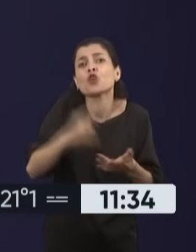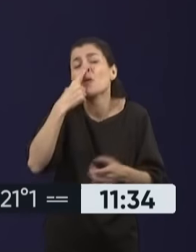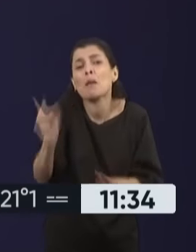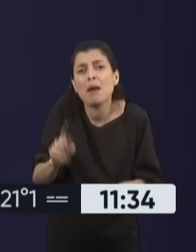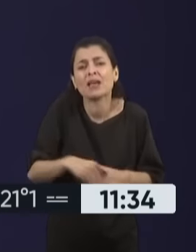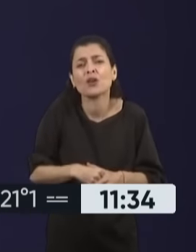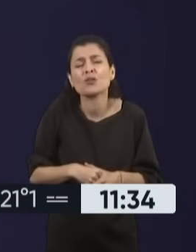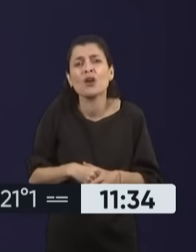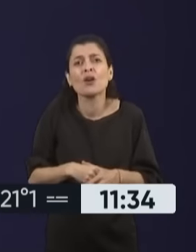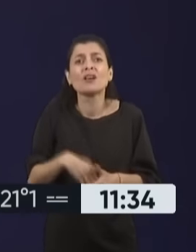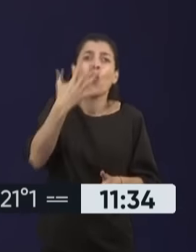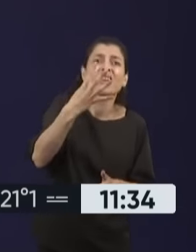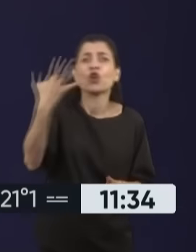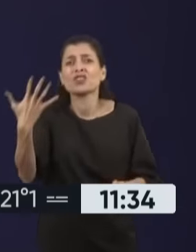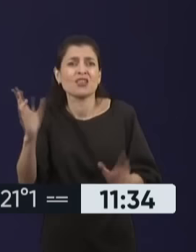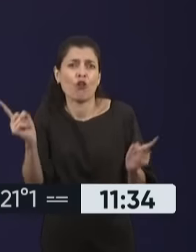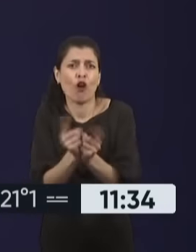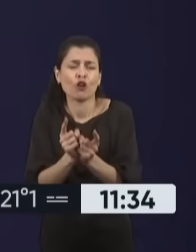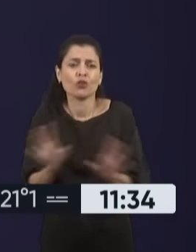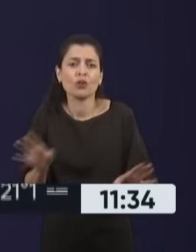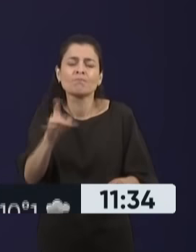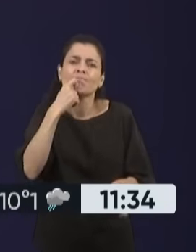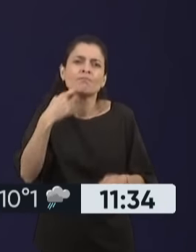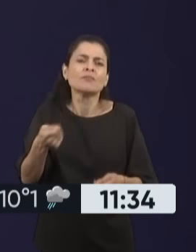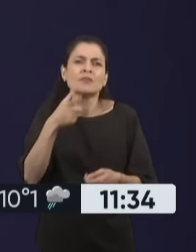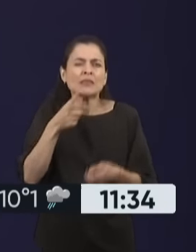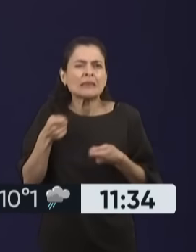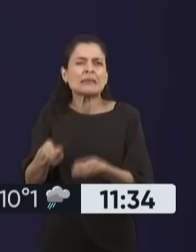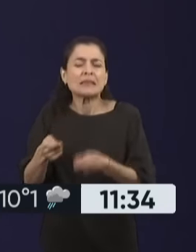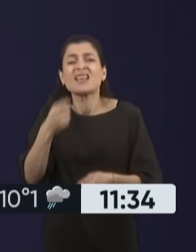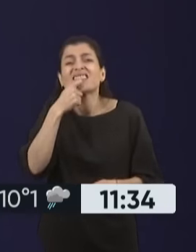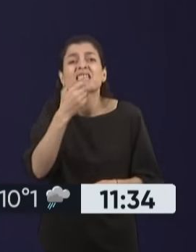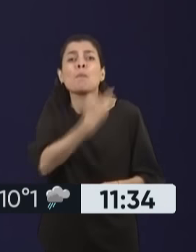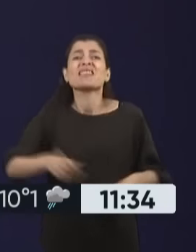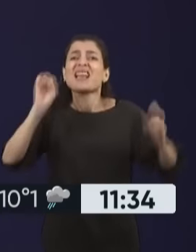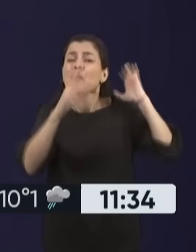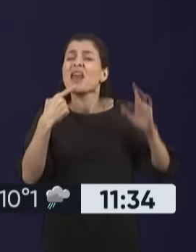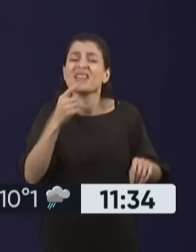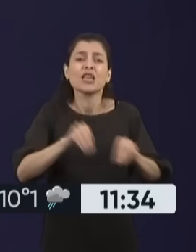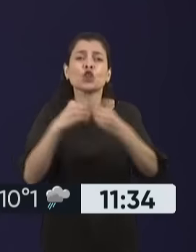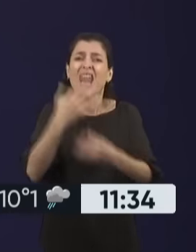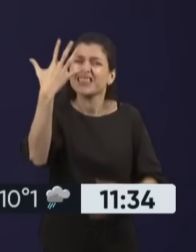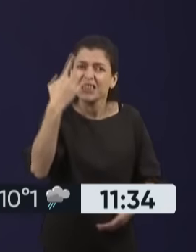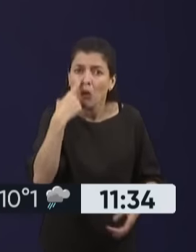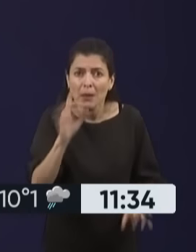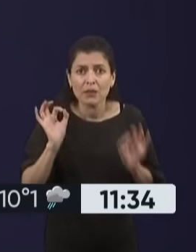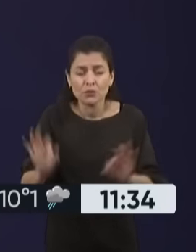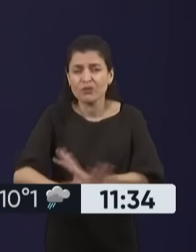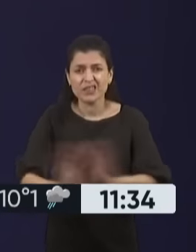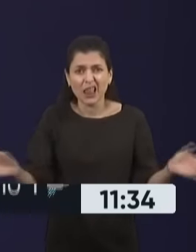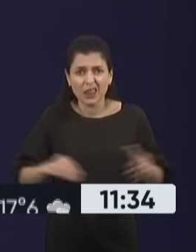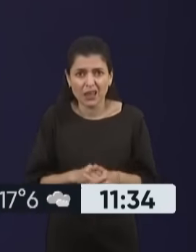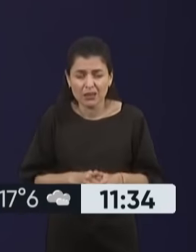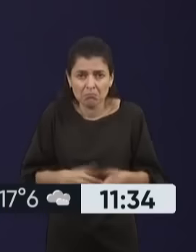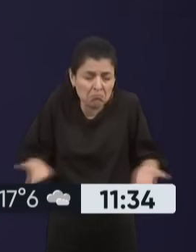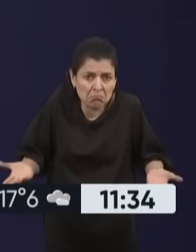es nivel de insistencia digamos el presidente dice que hay cco perros hay cco perros y se terminó y Qué